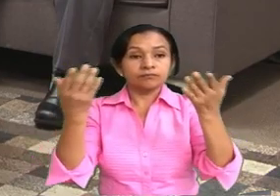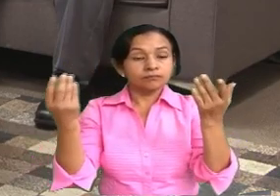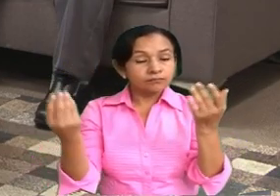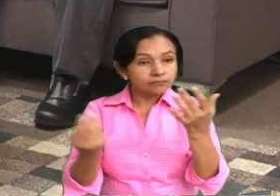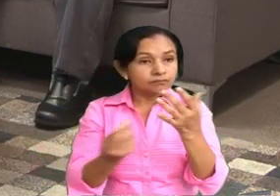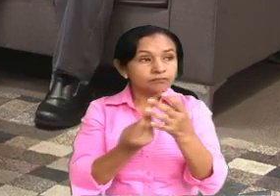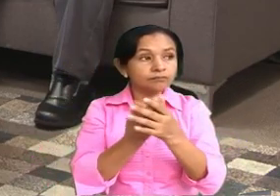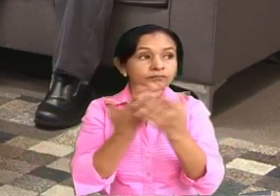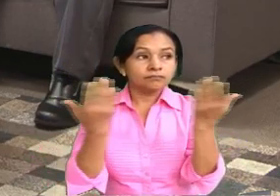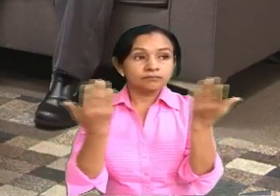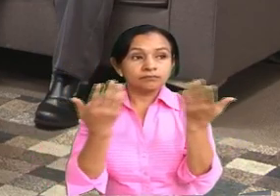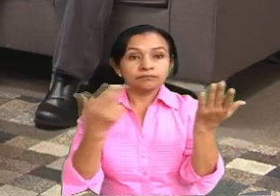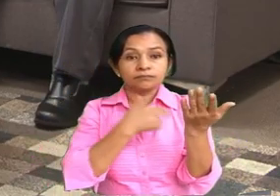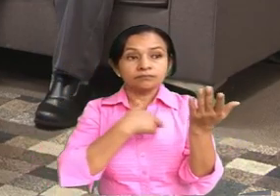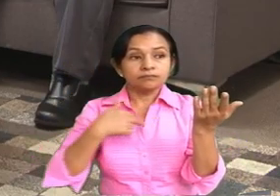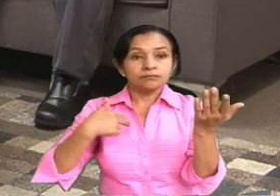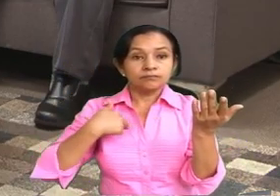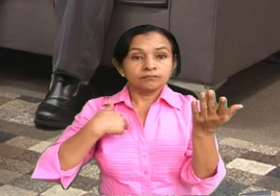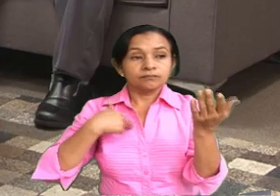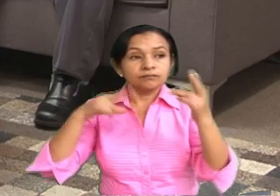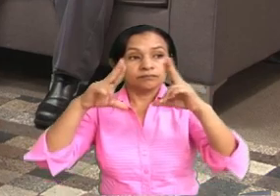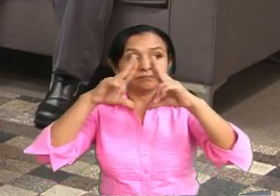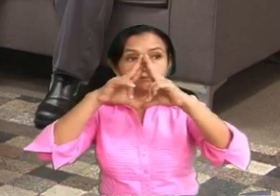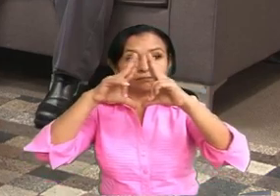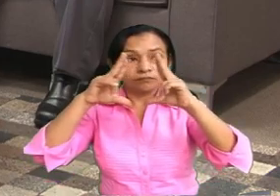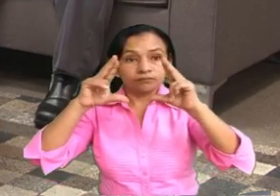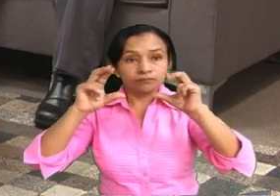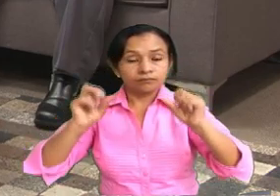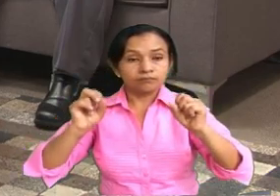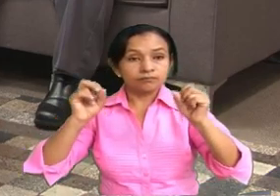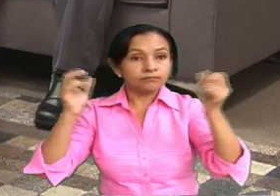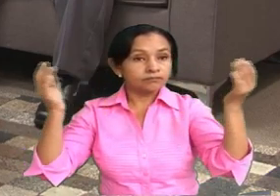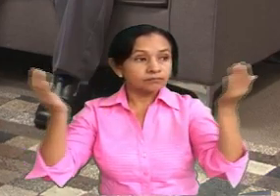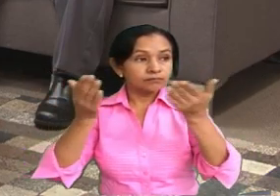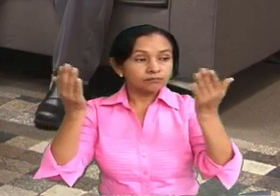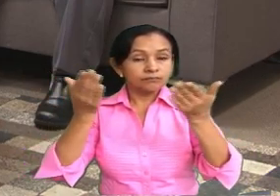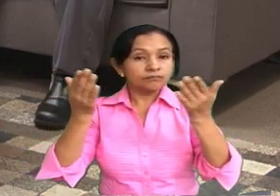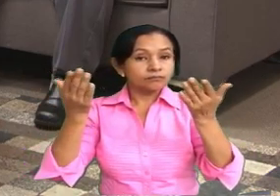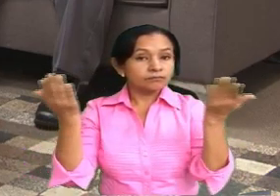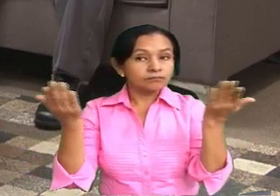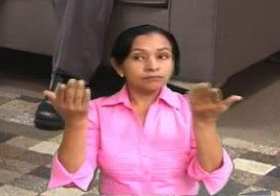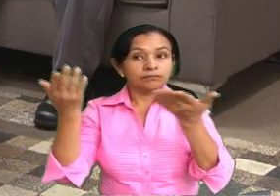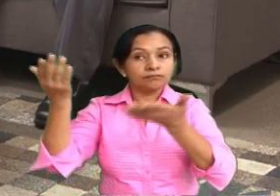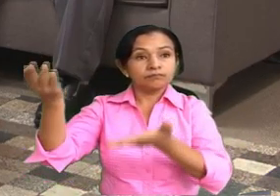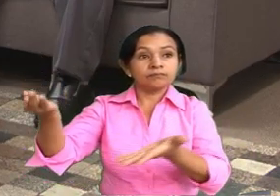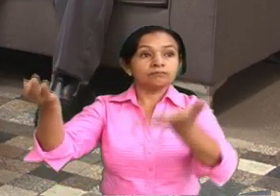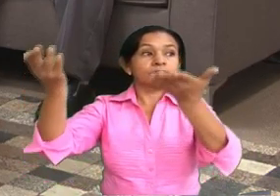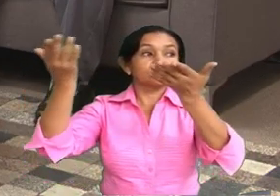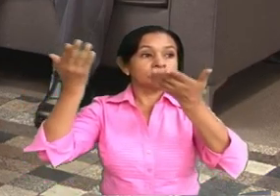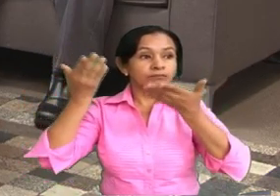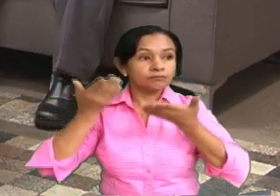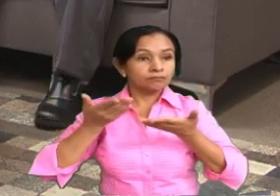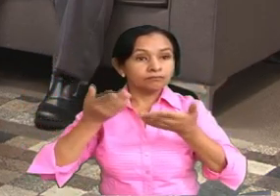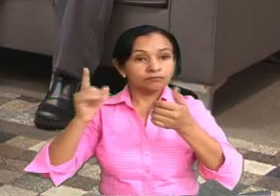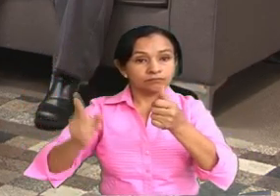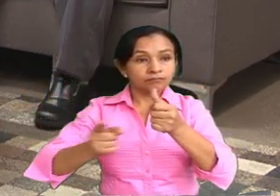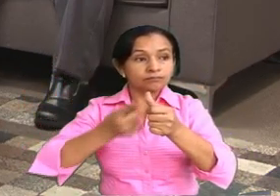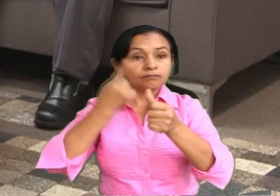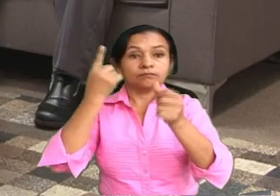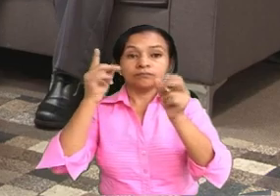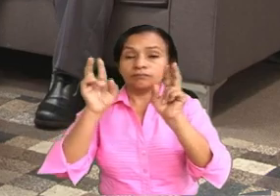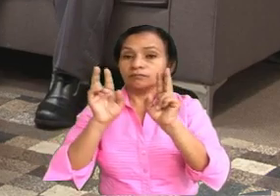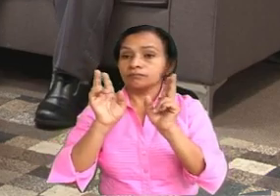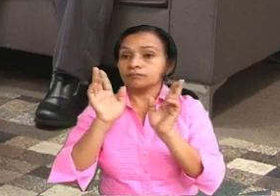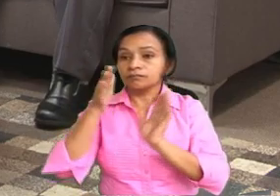integración. ¿Cómo se avanza en Nicaragua a través de la nueva etapa de la revolución? Y claro, una herencia también que dejó la primera etapa de la